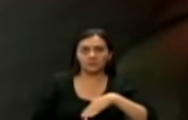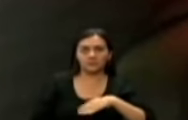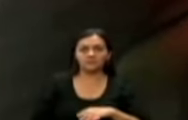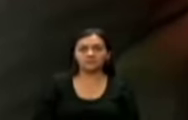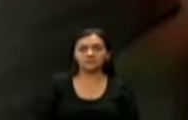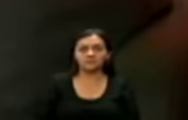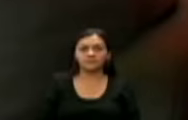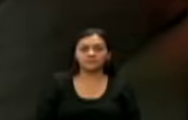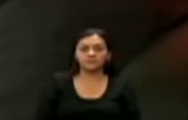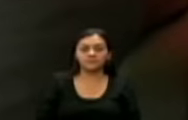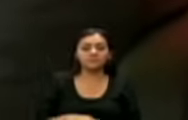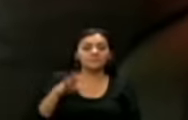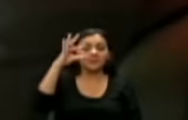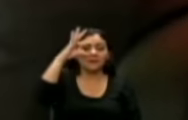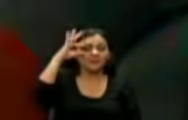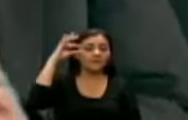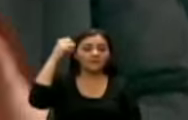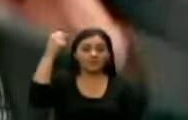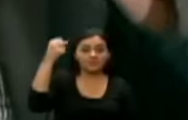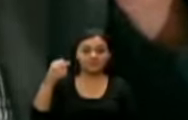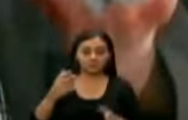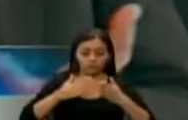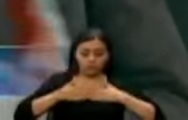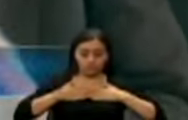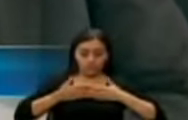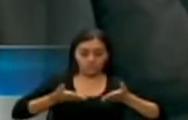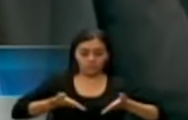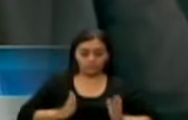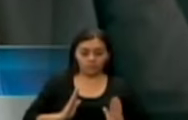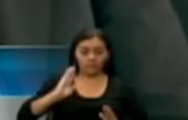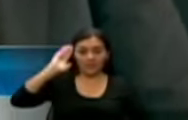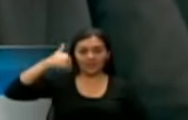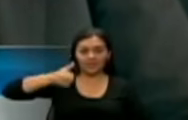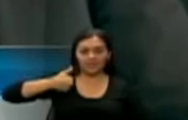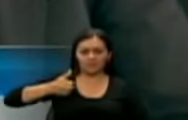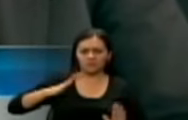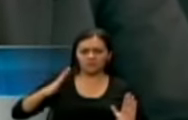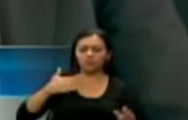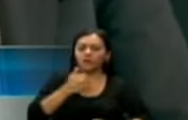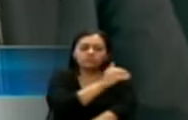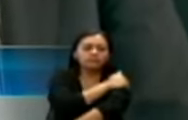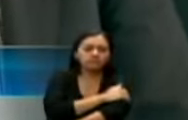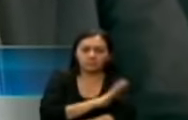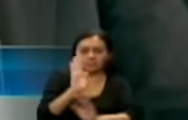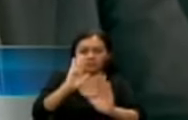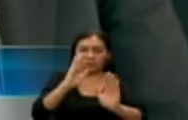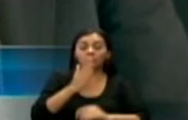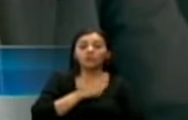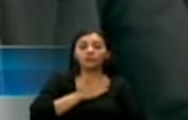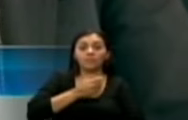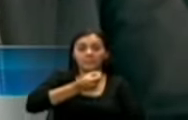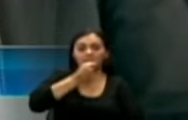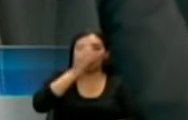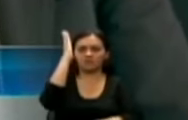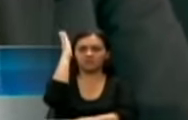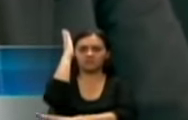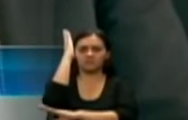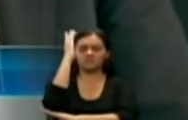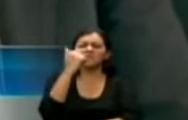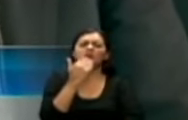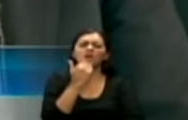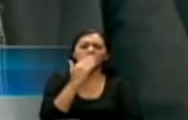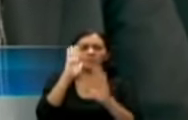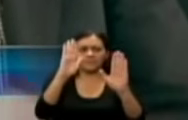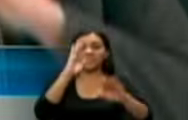Papa Francisco, más allá de mi rol de argentino, tratado de ver el contexto internacional en el cual se está moviendo. Creo que hay un elemento central también